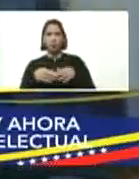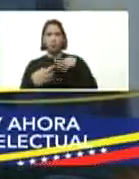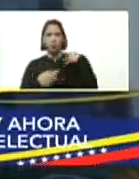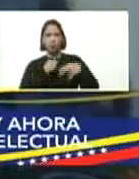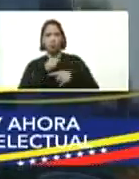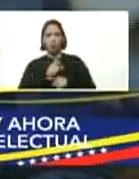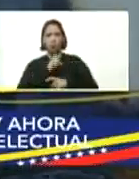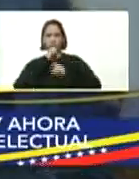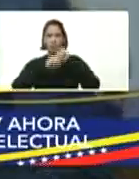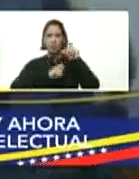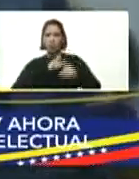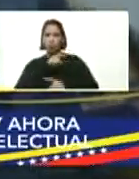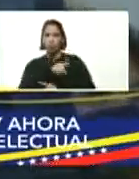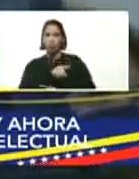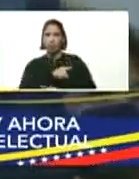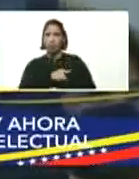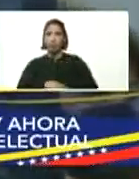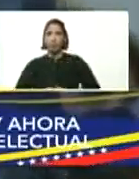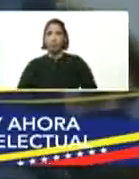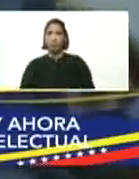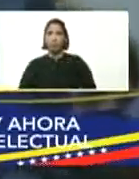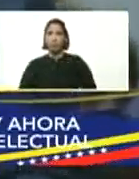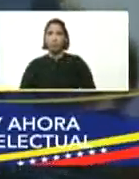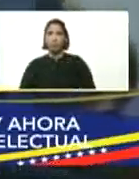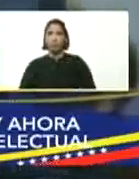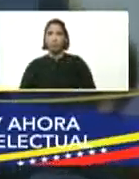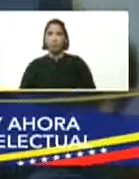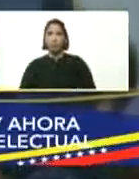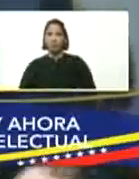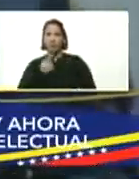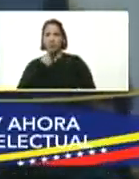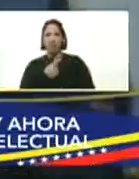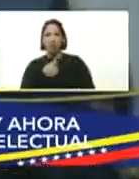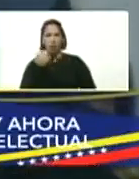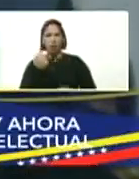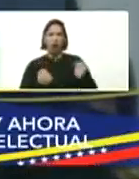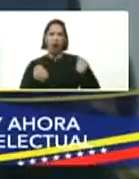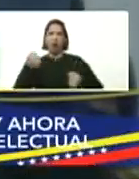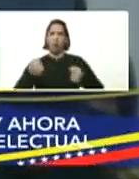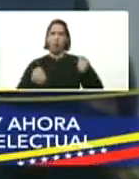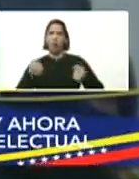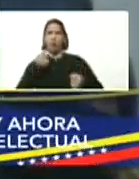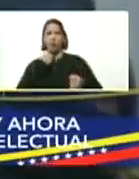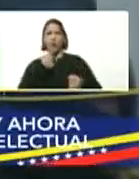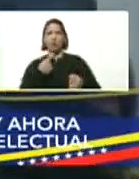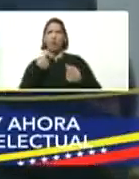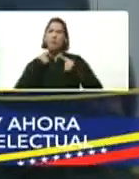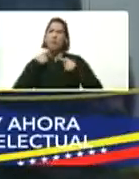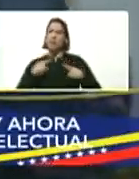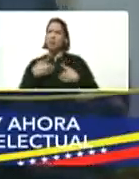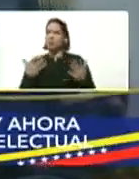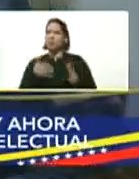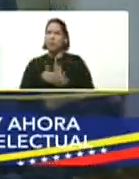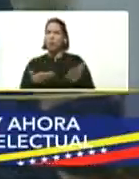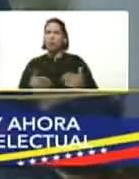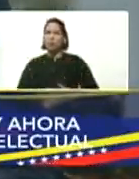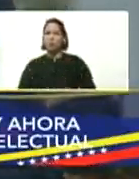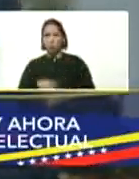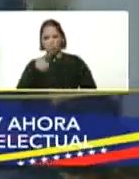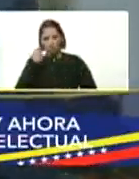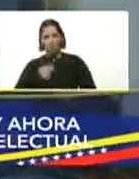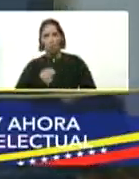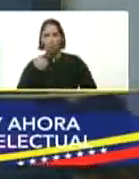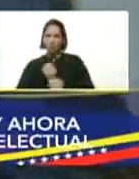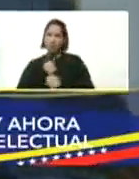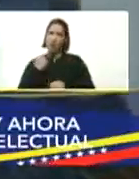usted. Y bueno, llamándolo camionero, como que si, ¿qué se iba a perder con eso? Un hombre